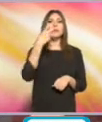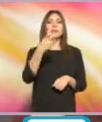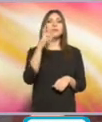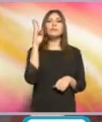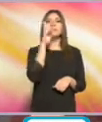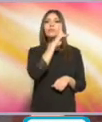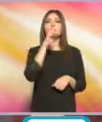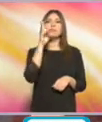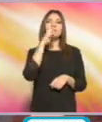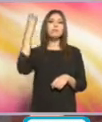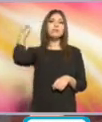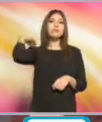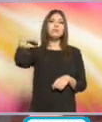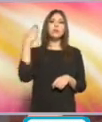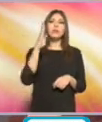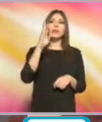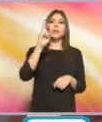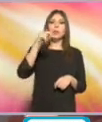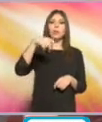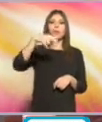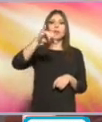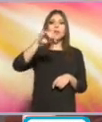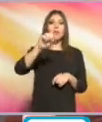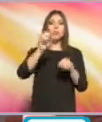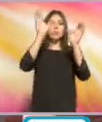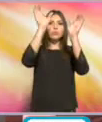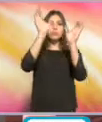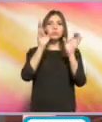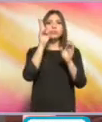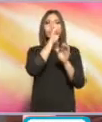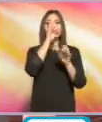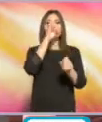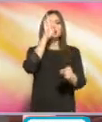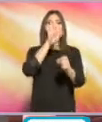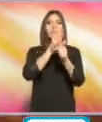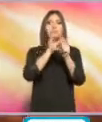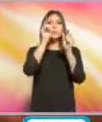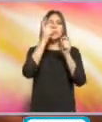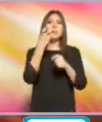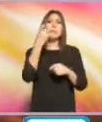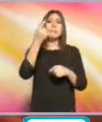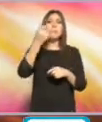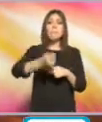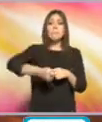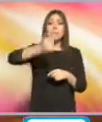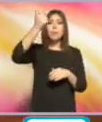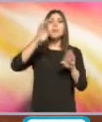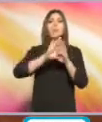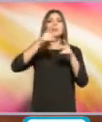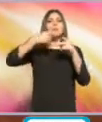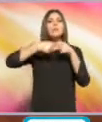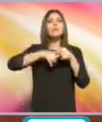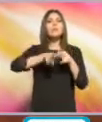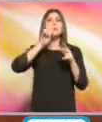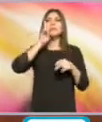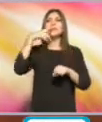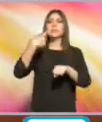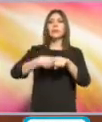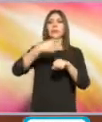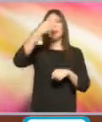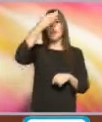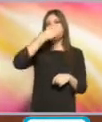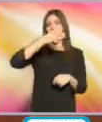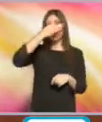los bronquios. Y se manifiesta primero como un cuadro gripal, puede iniciar como un cuadro gripal ante la exposición